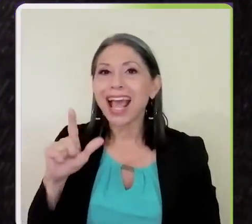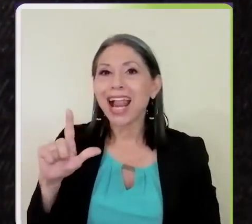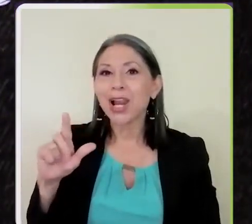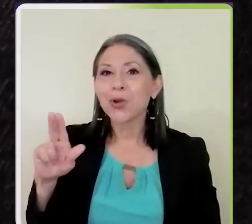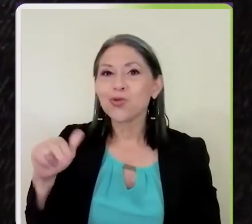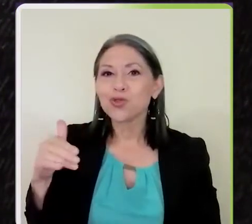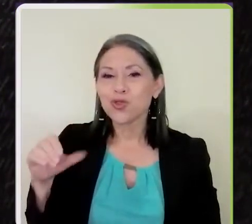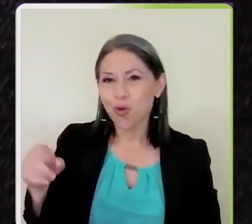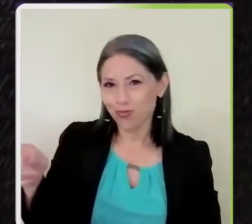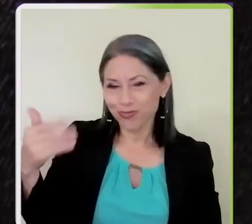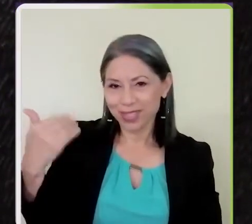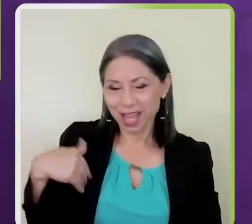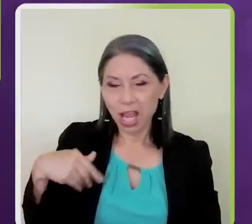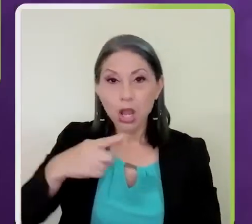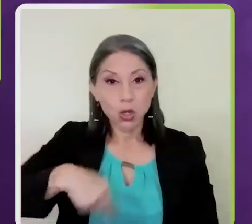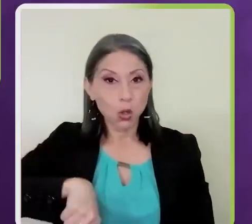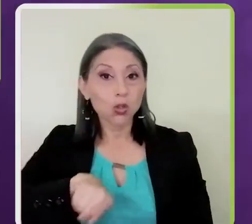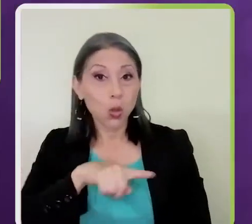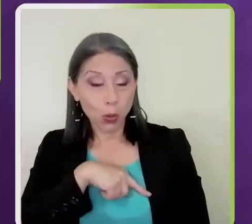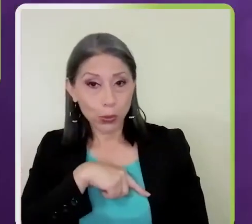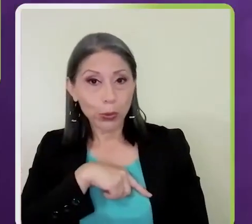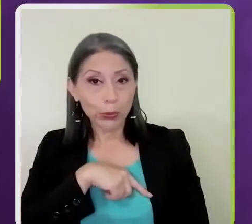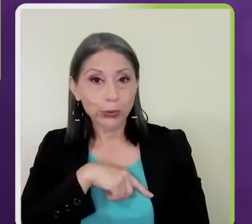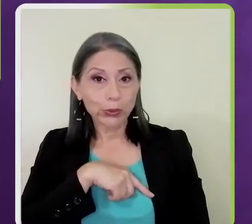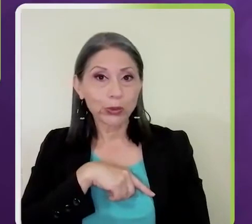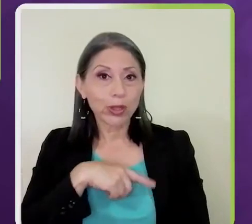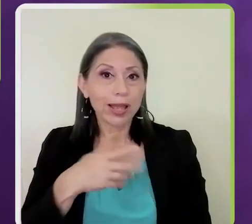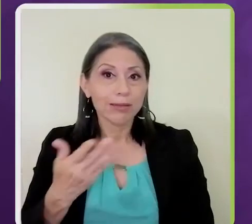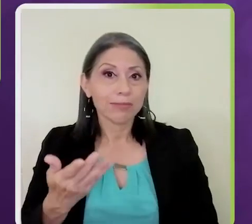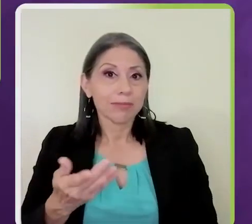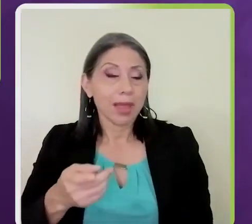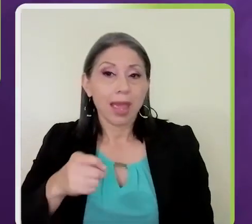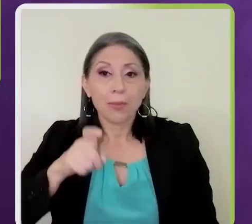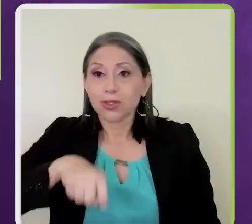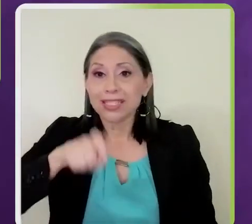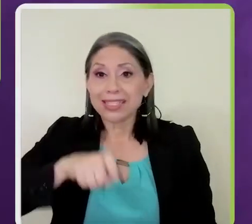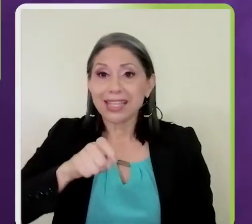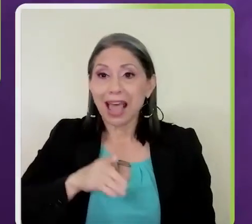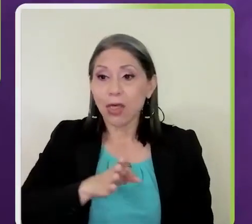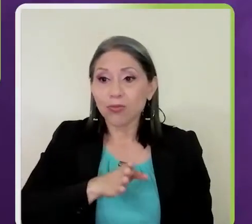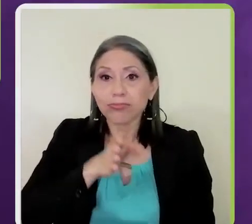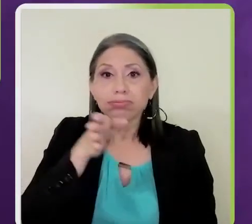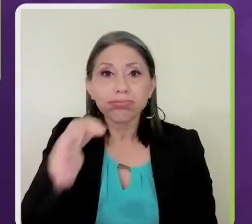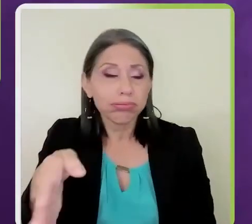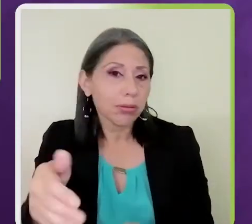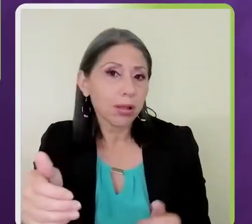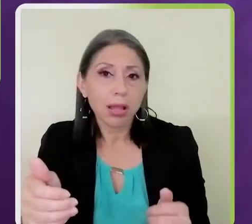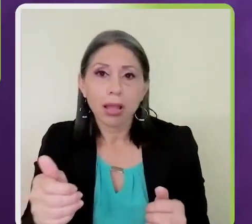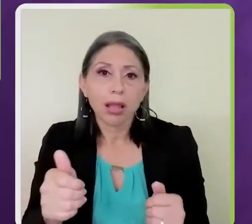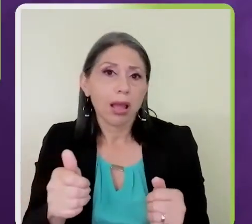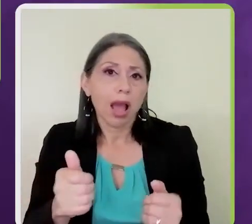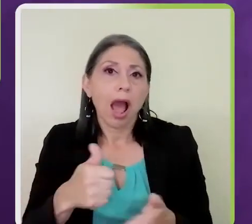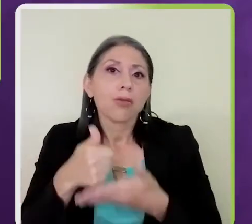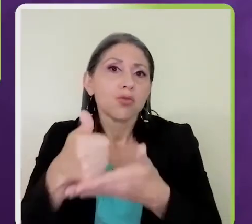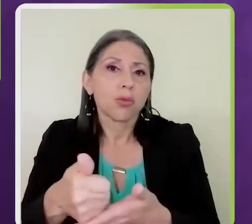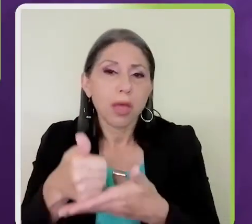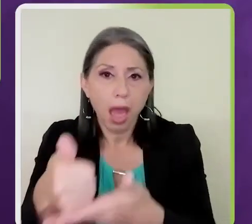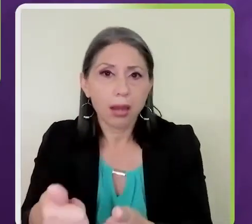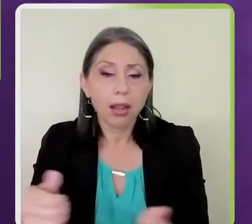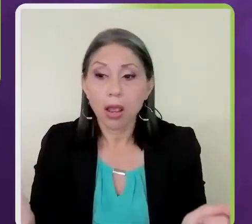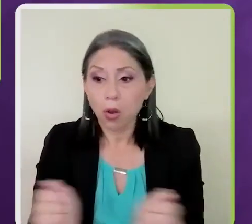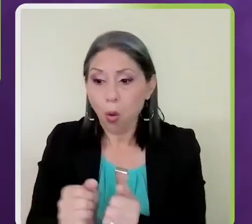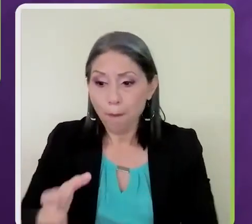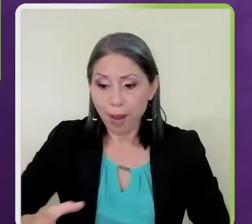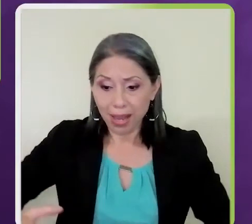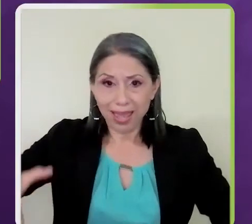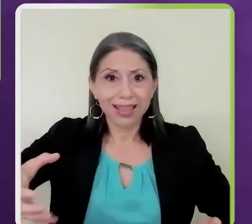Lucho, hemos tenido precisamente que hacer, llegar con asistencia humanitaria en desde paquetes de alimentos